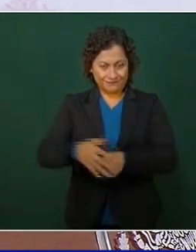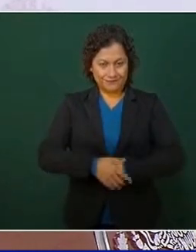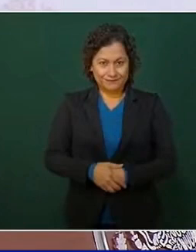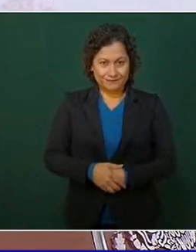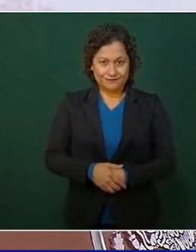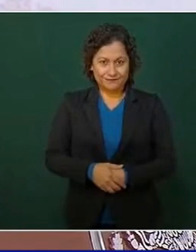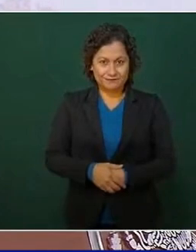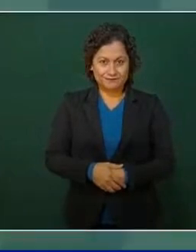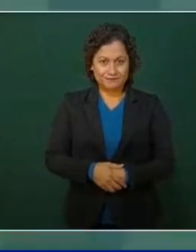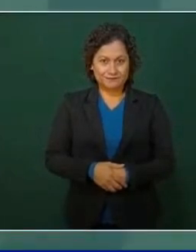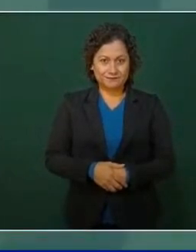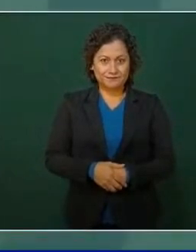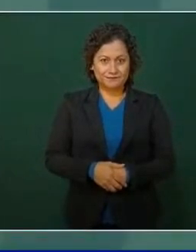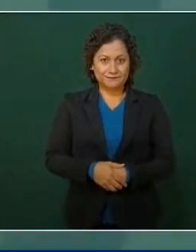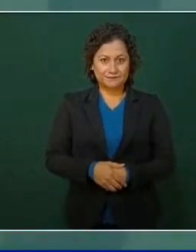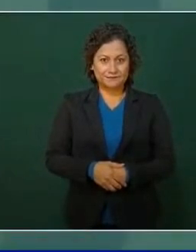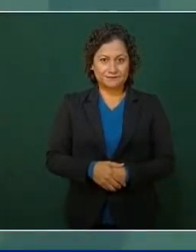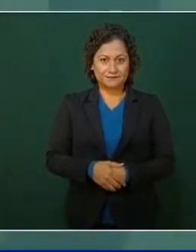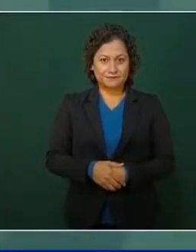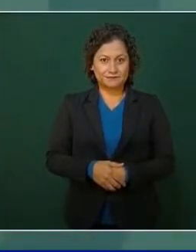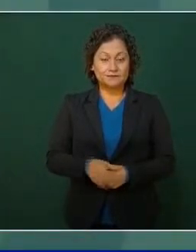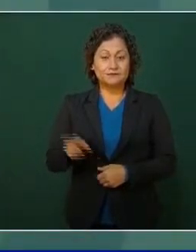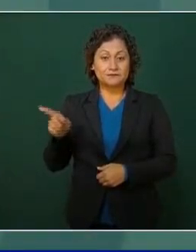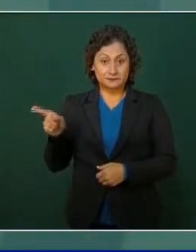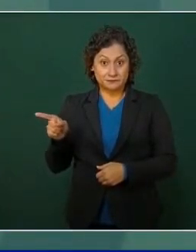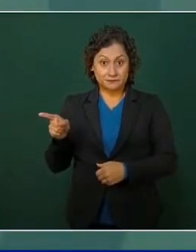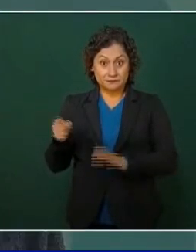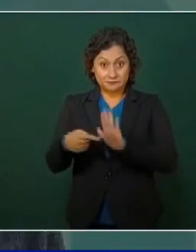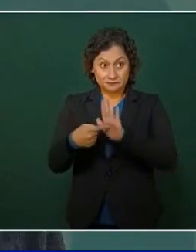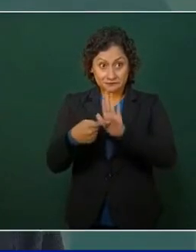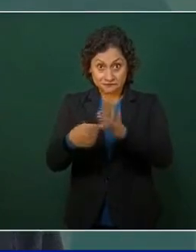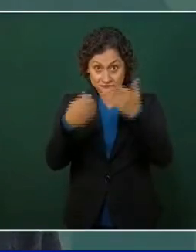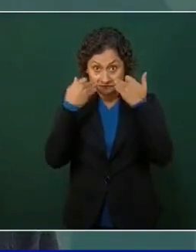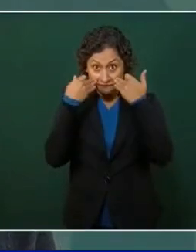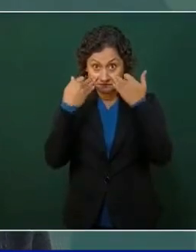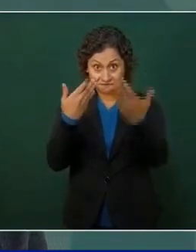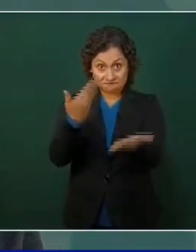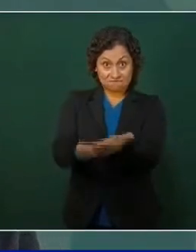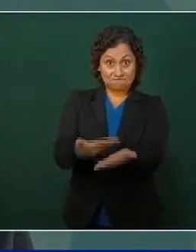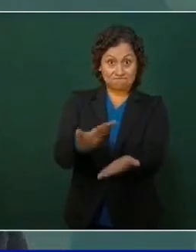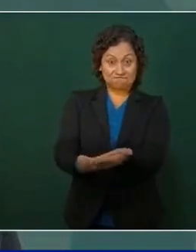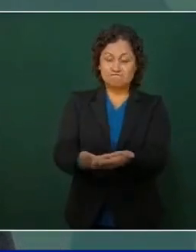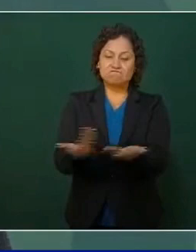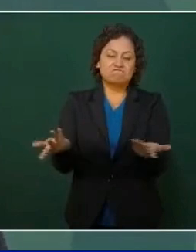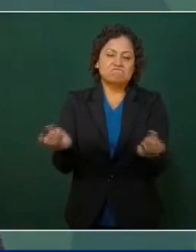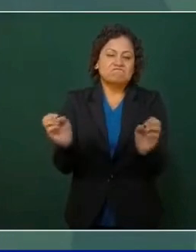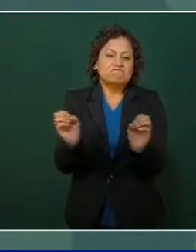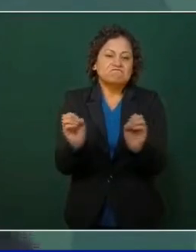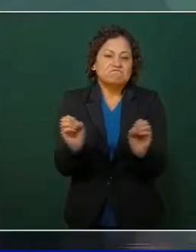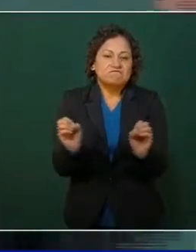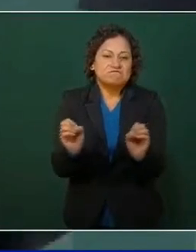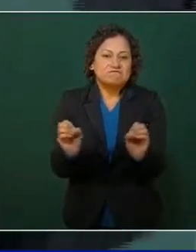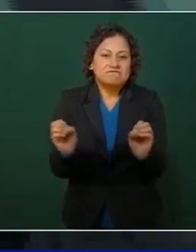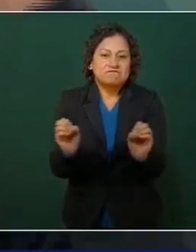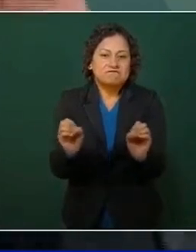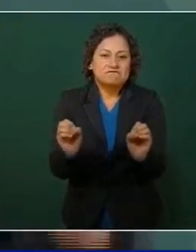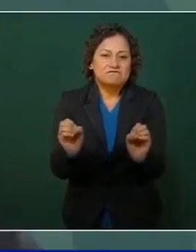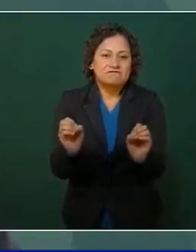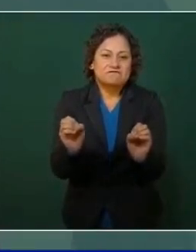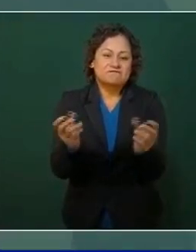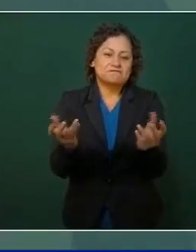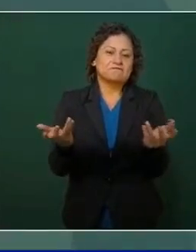Y ya no pudo tampoco demostrar nada, pero pues se quedó ahí, ¿no?